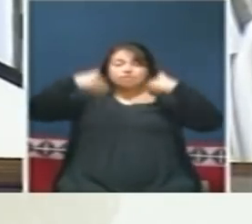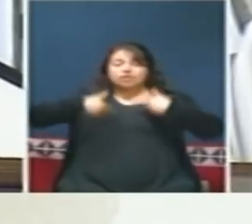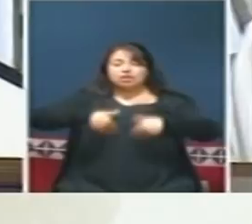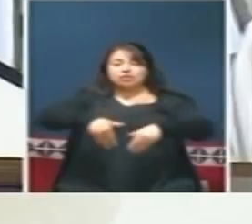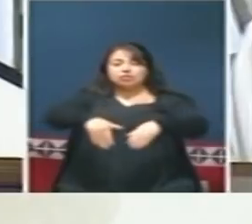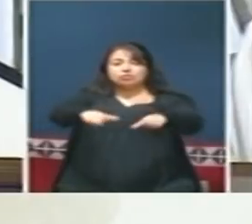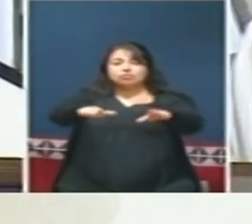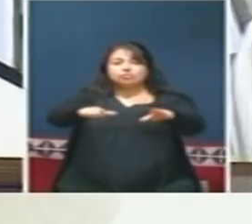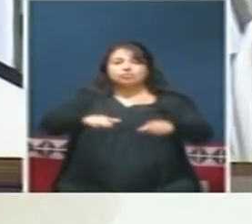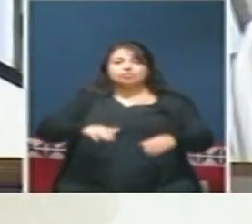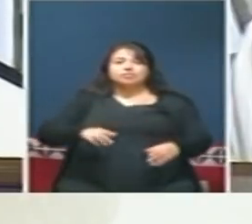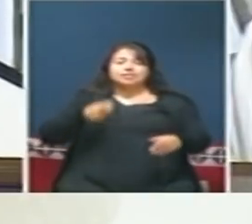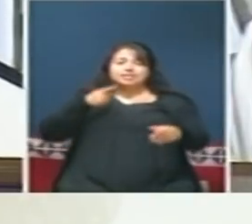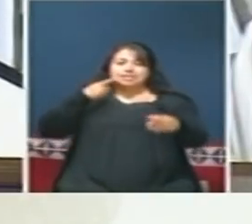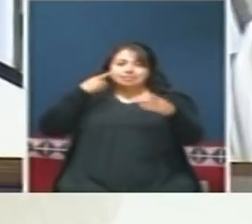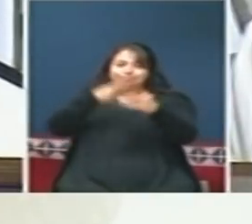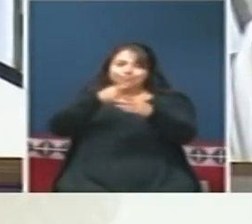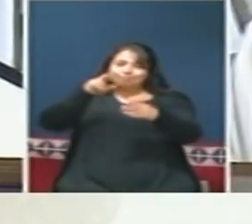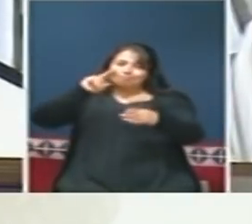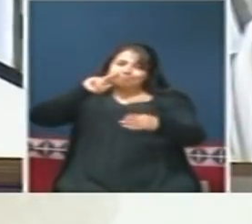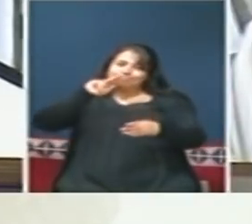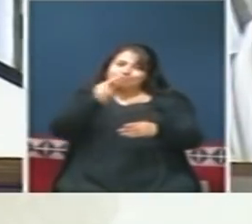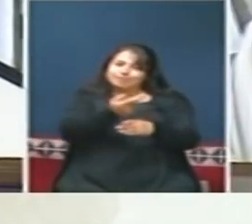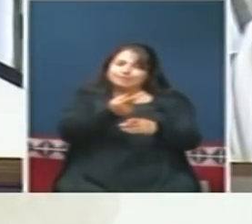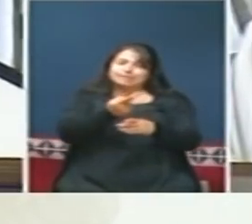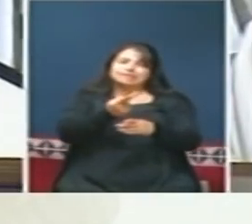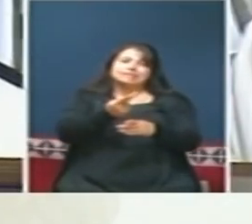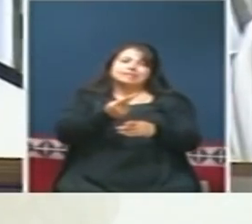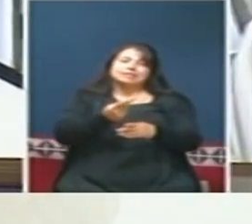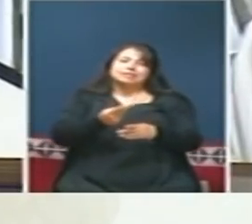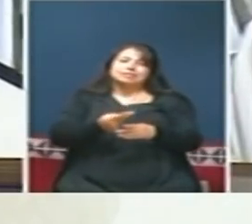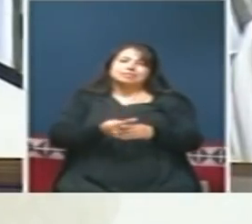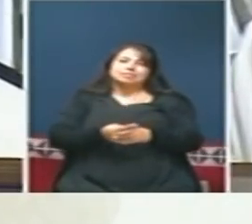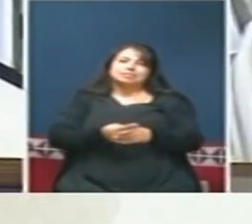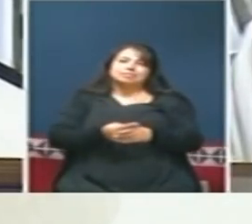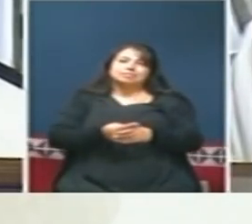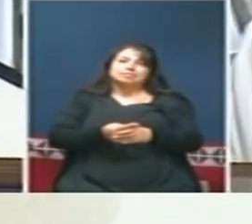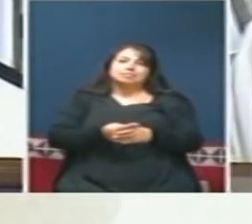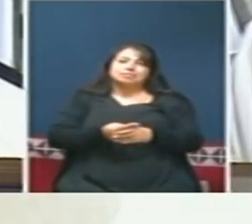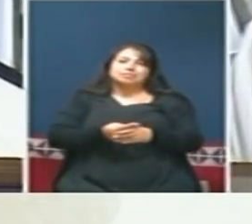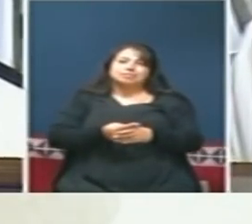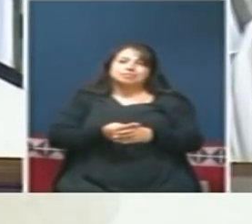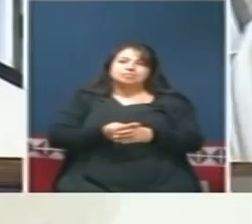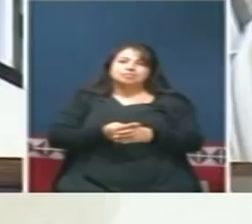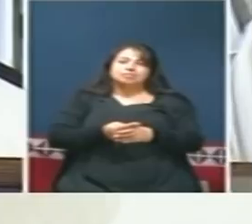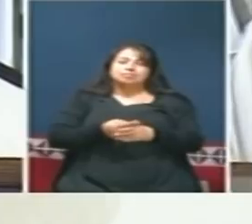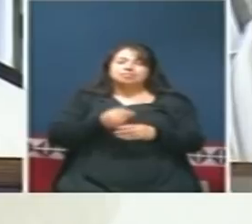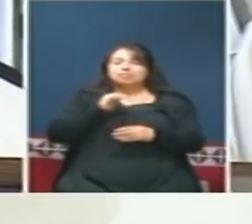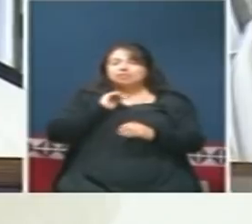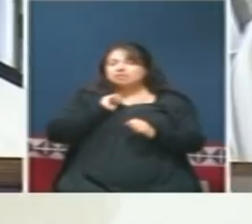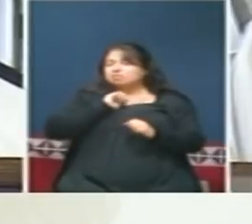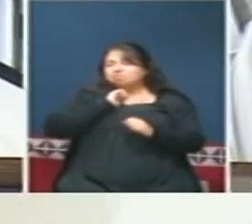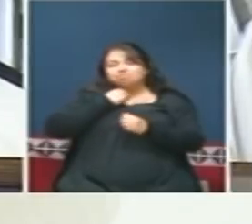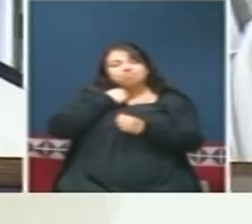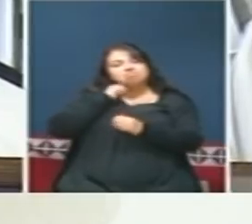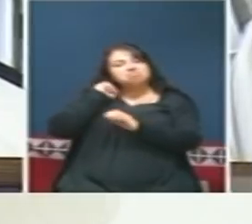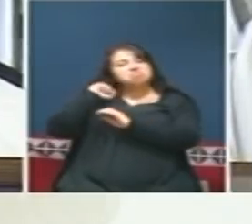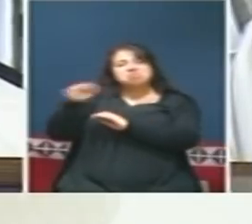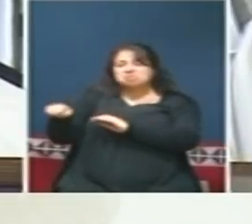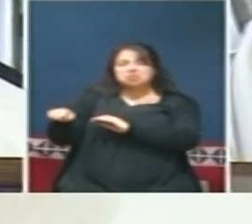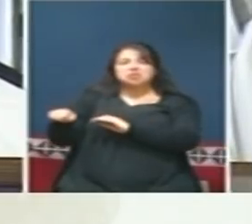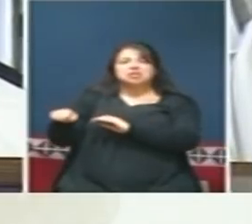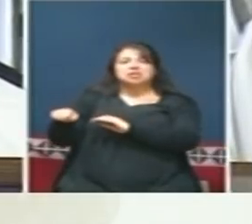Lo bajaron de mala manera. No se bajó de buena gana, pero no importa. Estamos